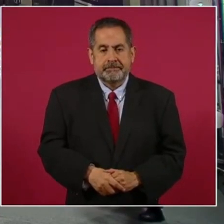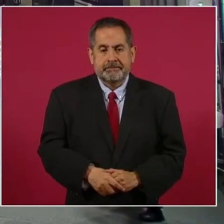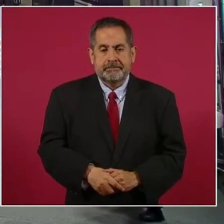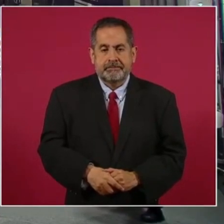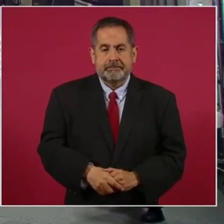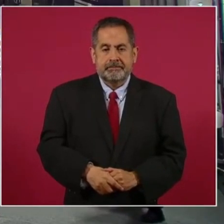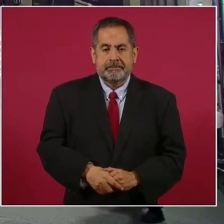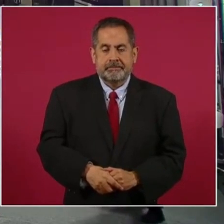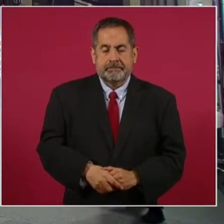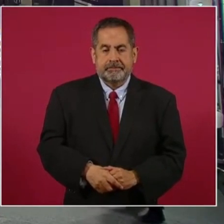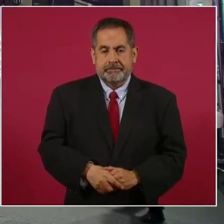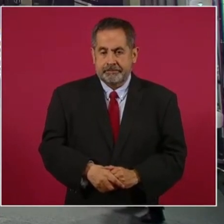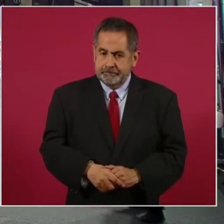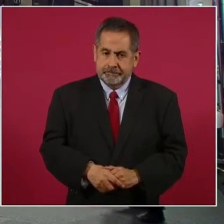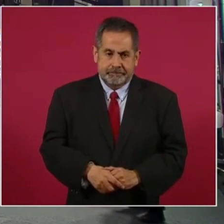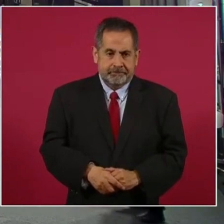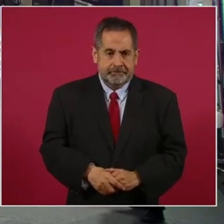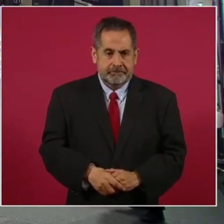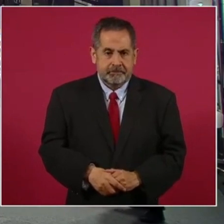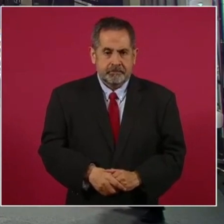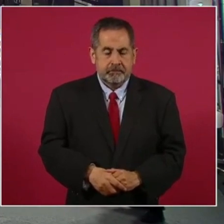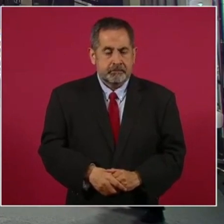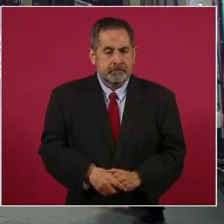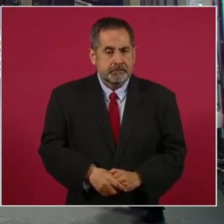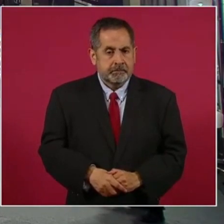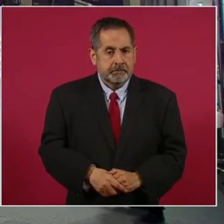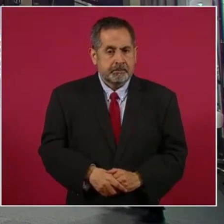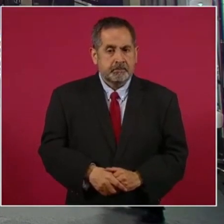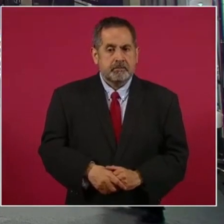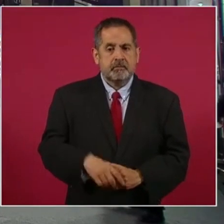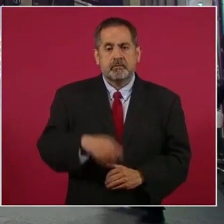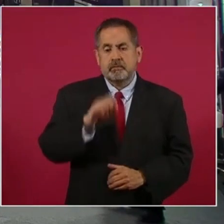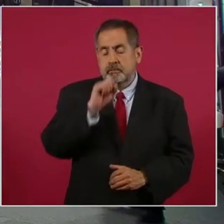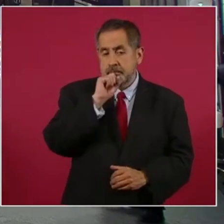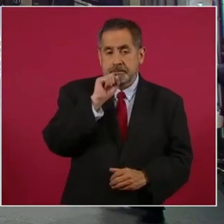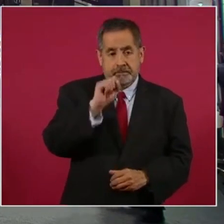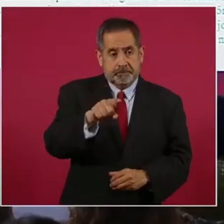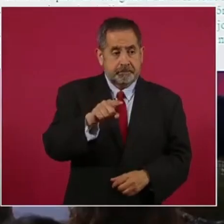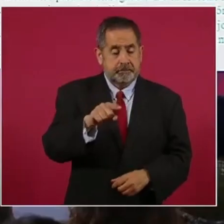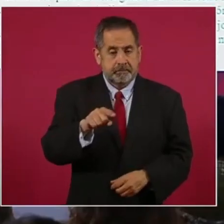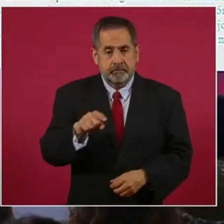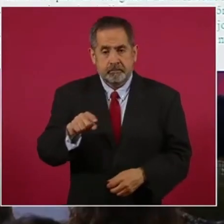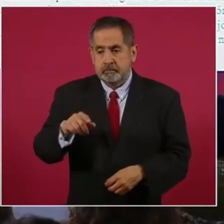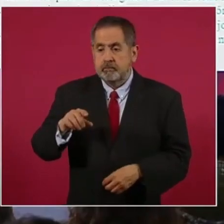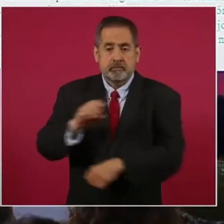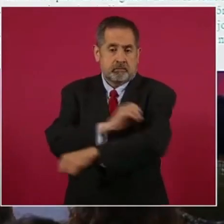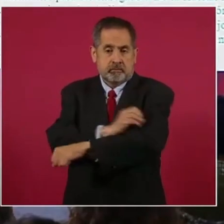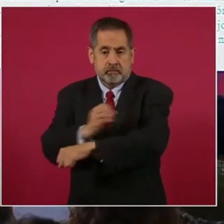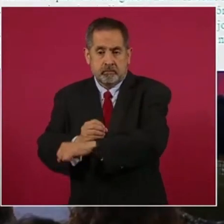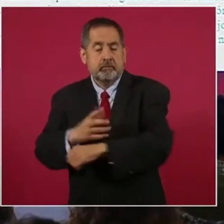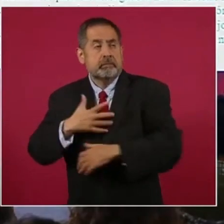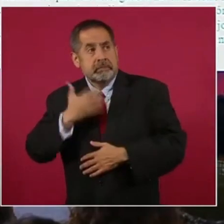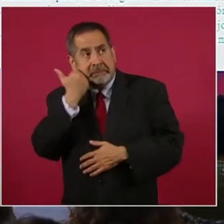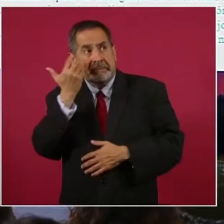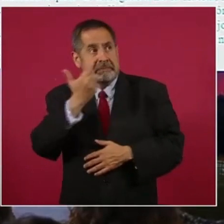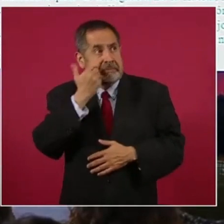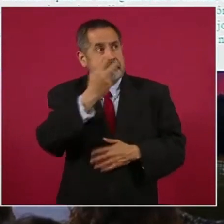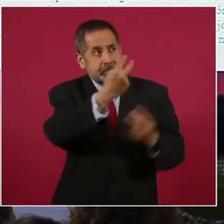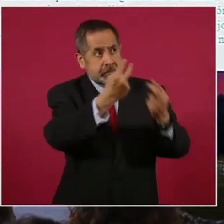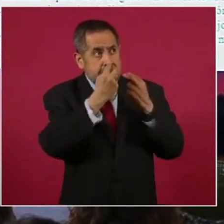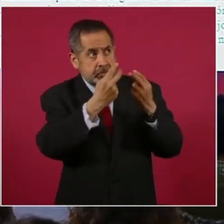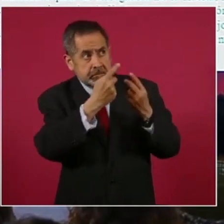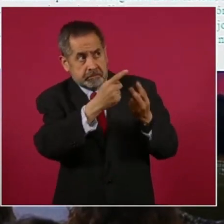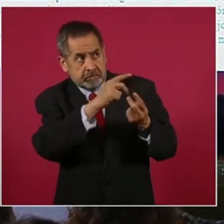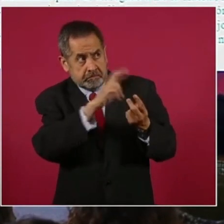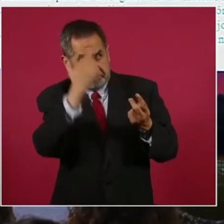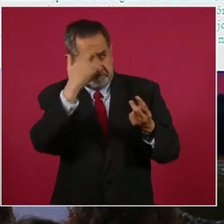Además de interesarle el reconocimiento del gobierno de Estados Unidos o estadounidense, Obregón creía